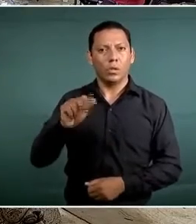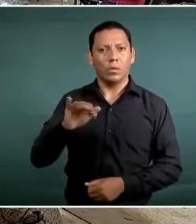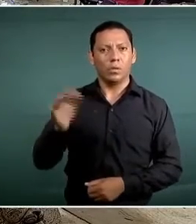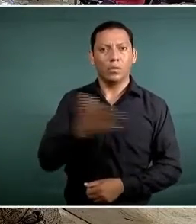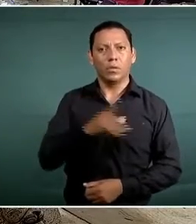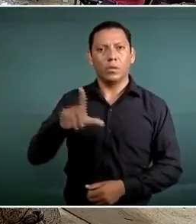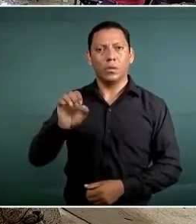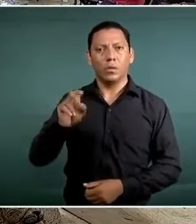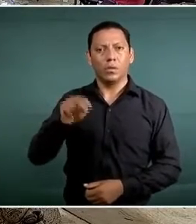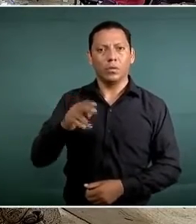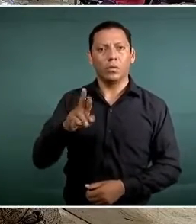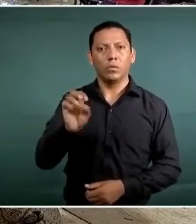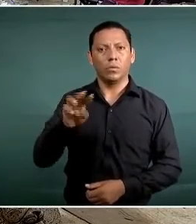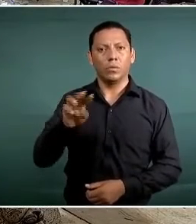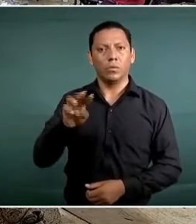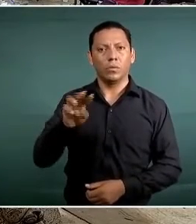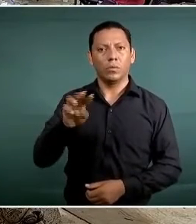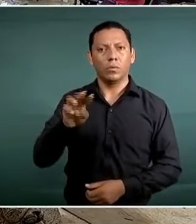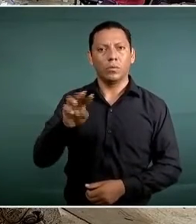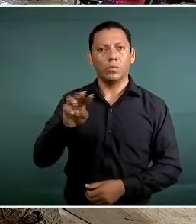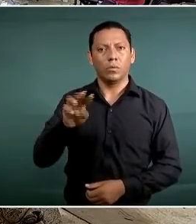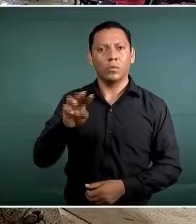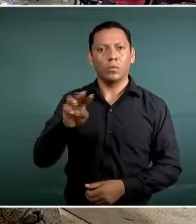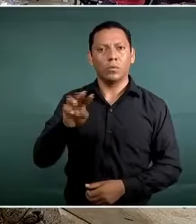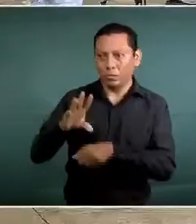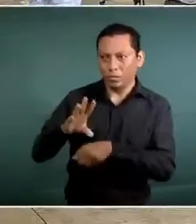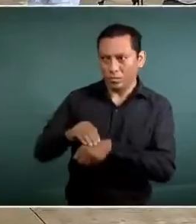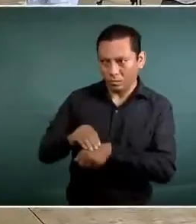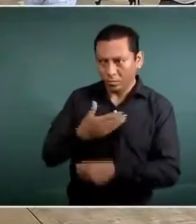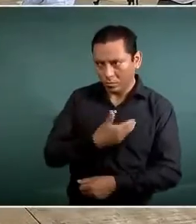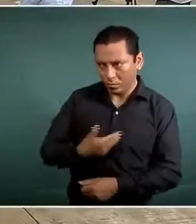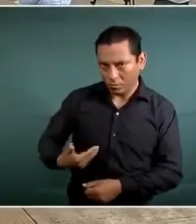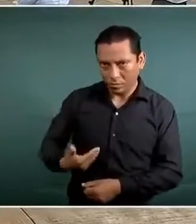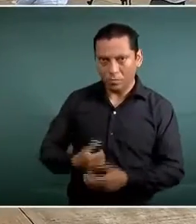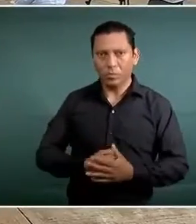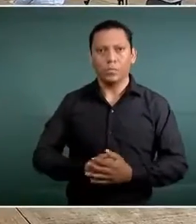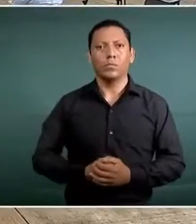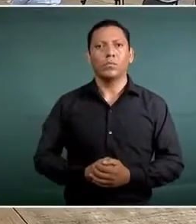León Romero. Con su permiso, señor presidente.